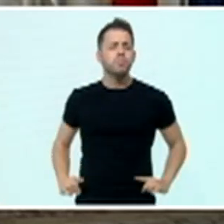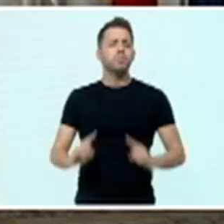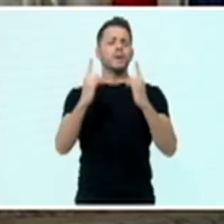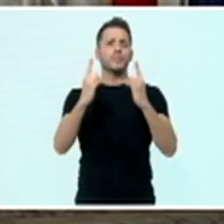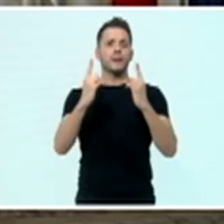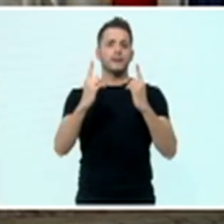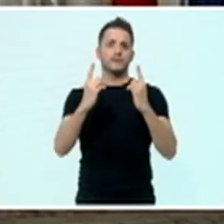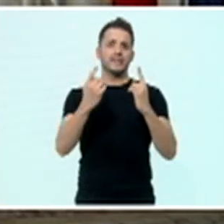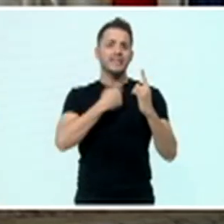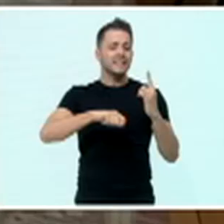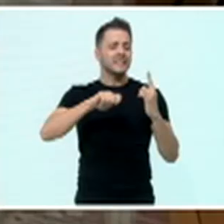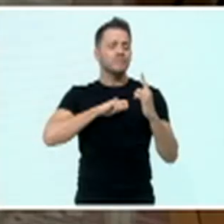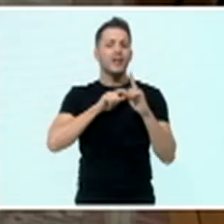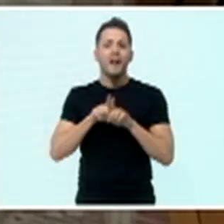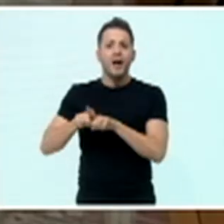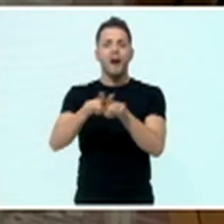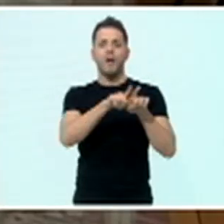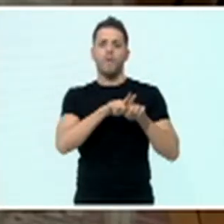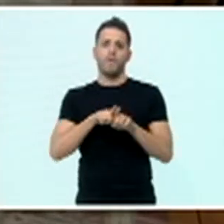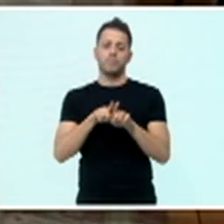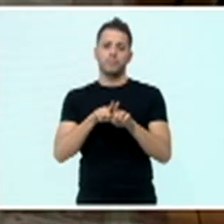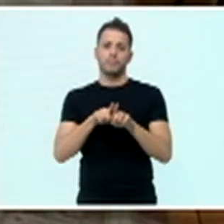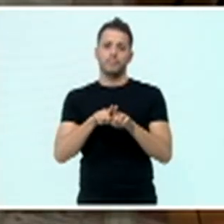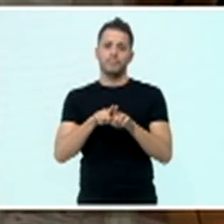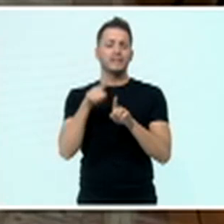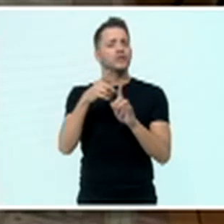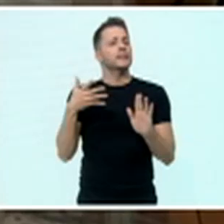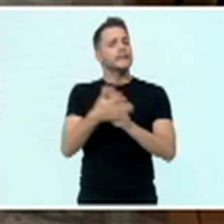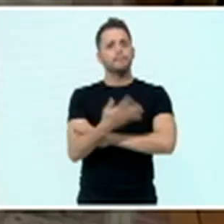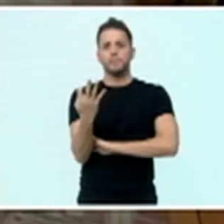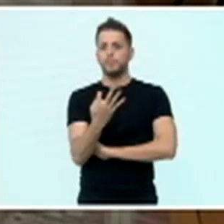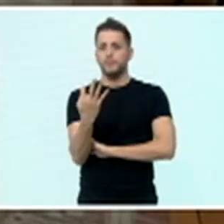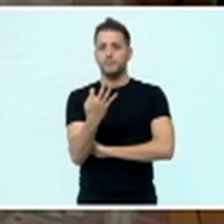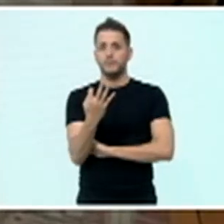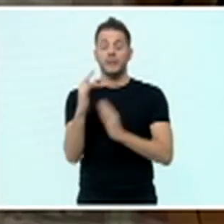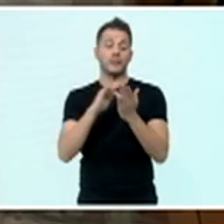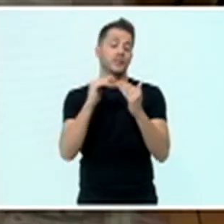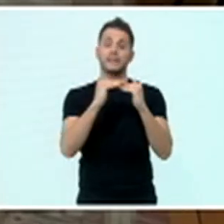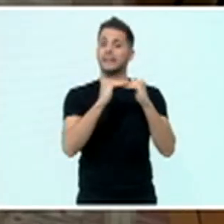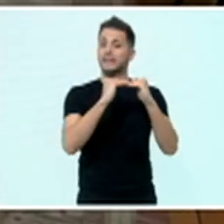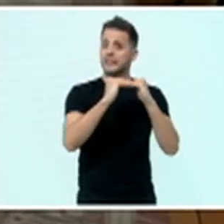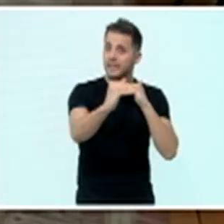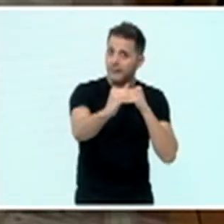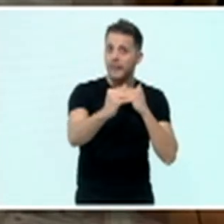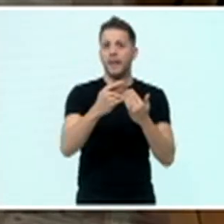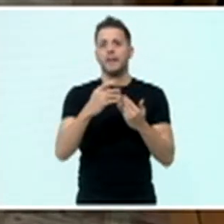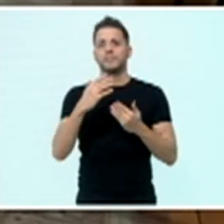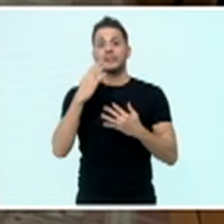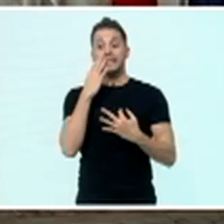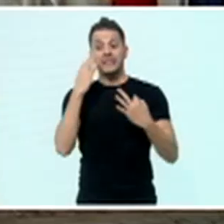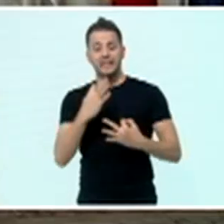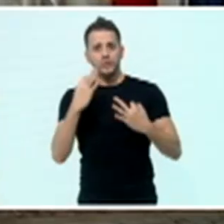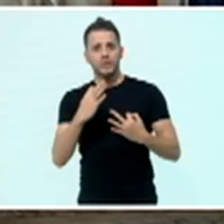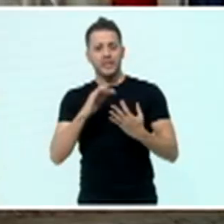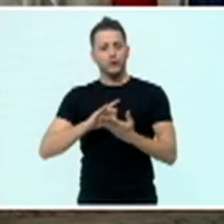españoles en esta cifra tan importante. Esto quiere decir simple y llanamente que la estabilidad, la certidumbre, el saber lo que